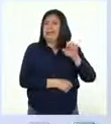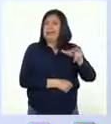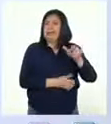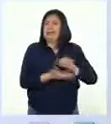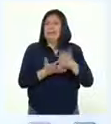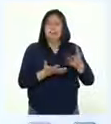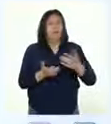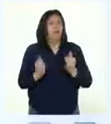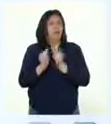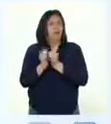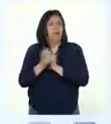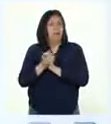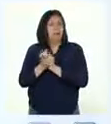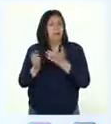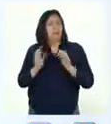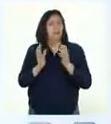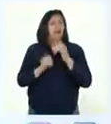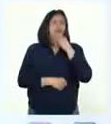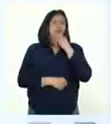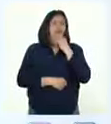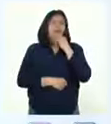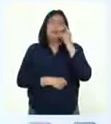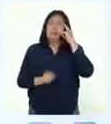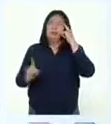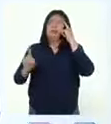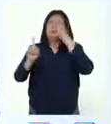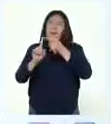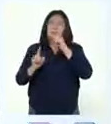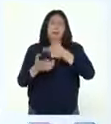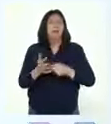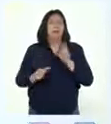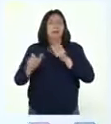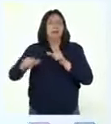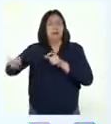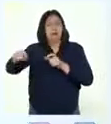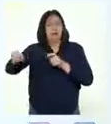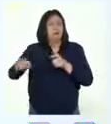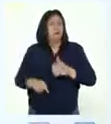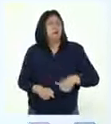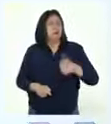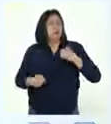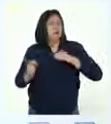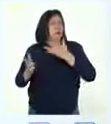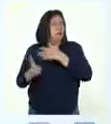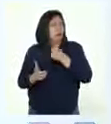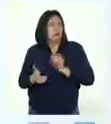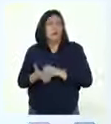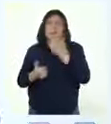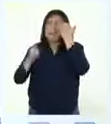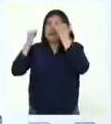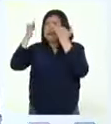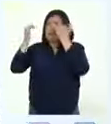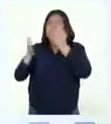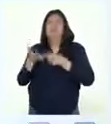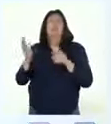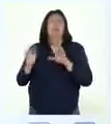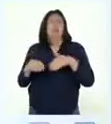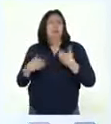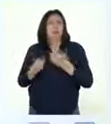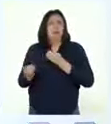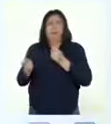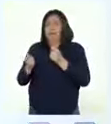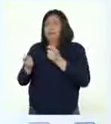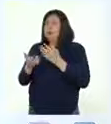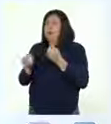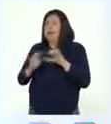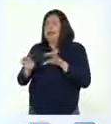con sus compañeros de clase se ha propuesto hacer llegar a todas y todos los pobladores y autoridades de su distrito ideas de acciones y medidas